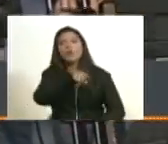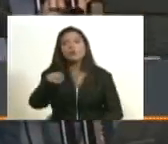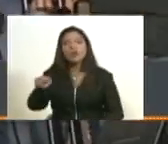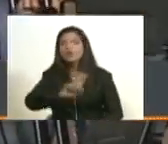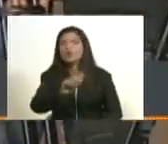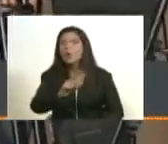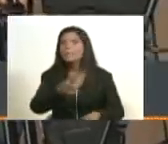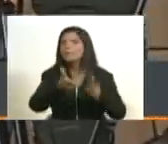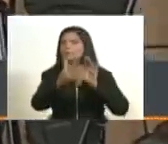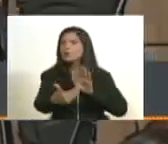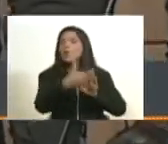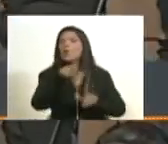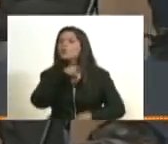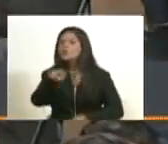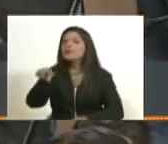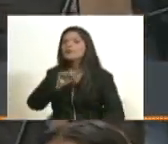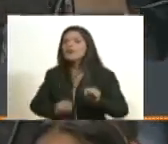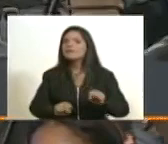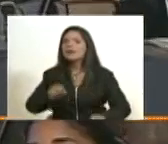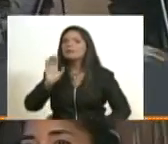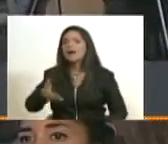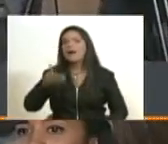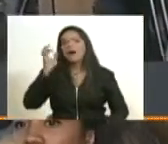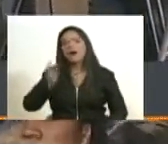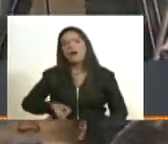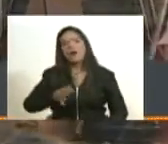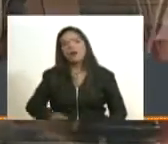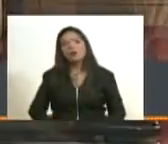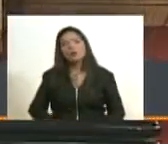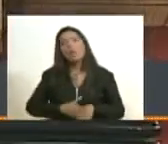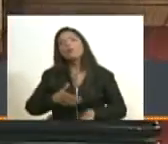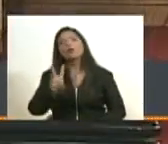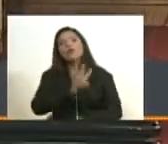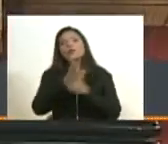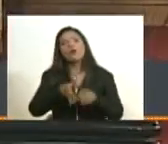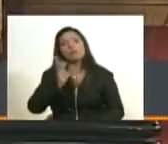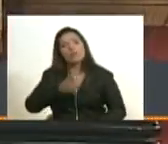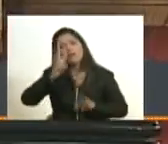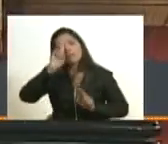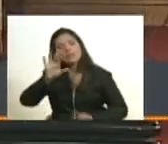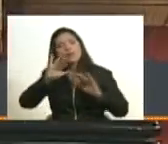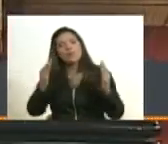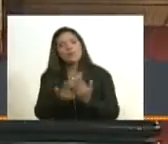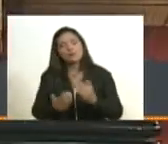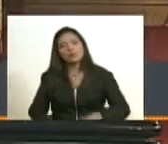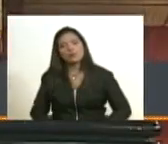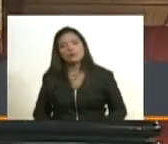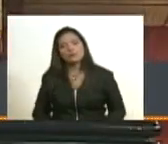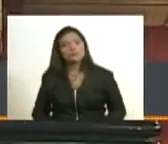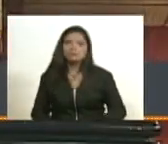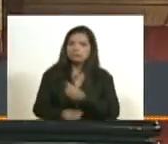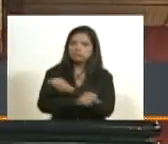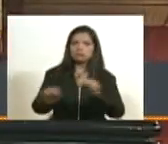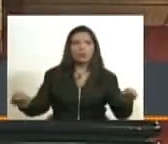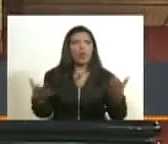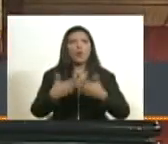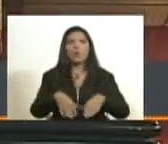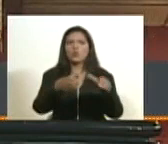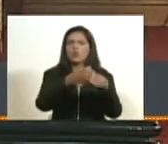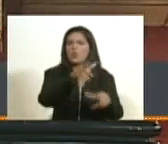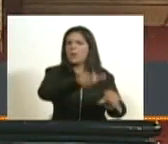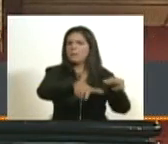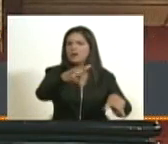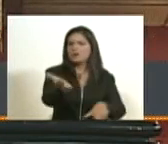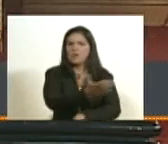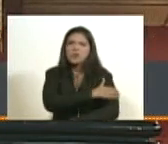agredir, ustedes se defienden, carajo, le dije, porque a los venezolanos nos tienen que respetar en el mundo. No puede ir un grupo bochornoso